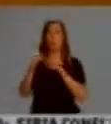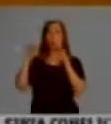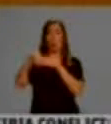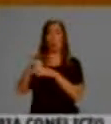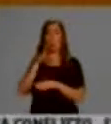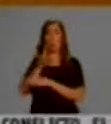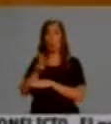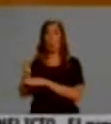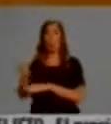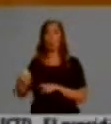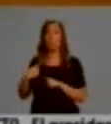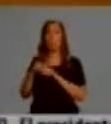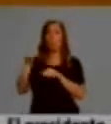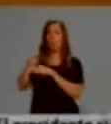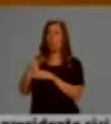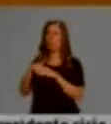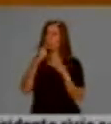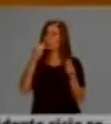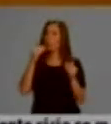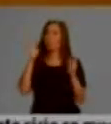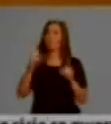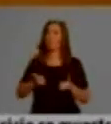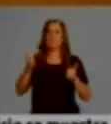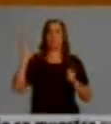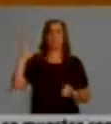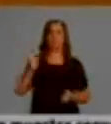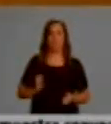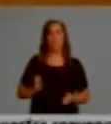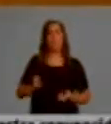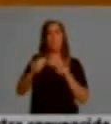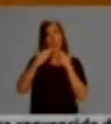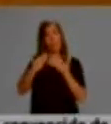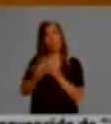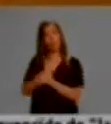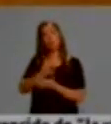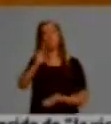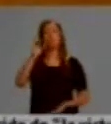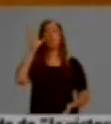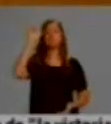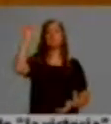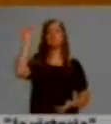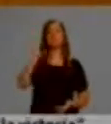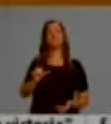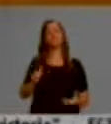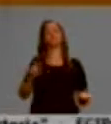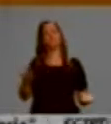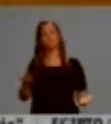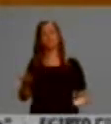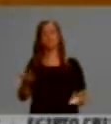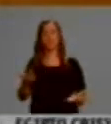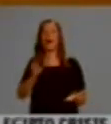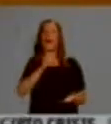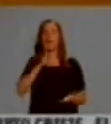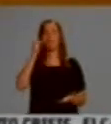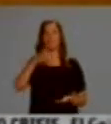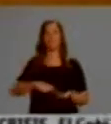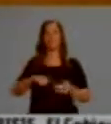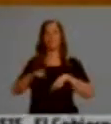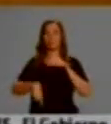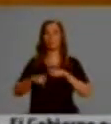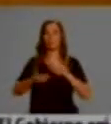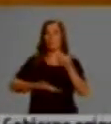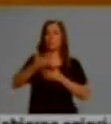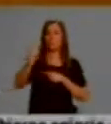y sus votantes. Le agradecemos las explicaciones, son muchas más que la respuesta a la prensa de